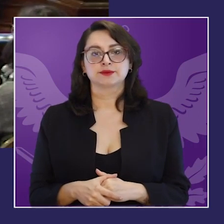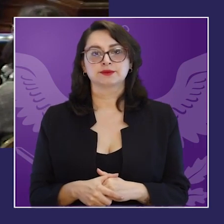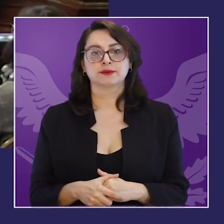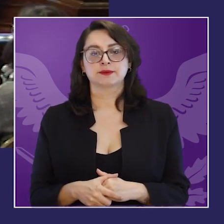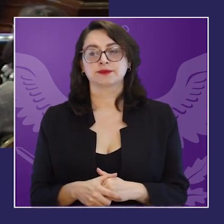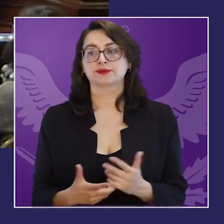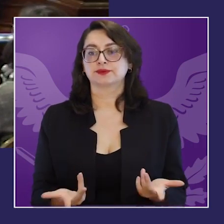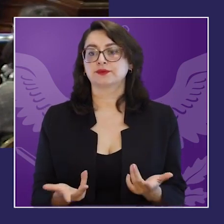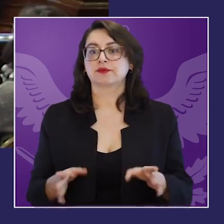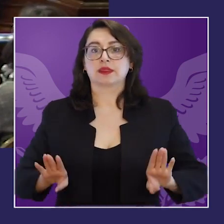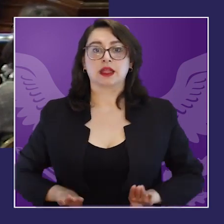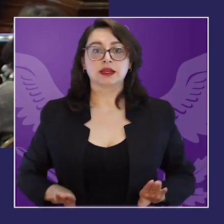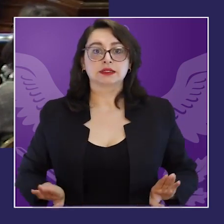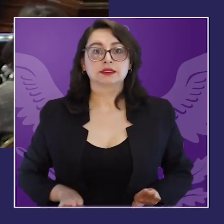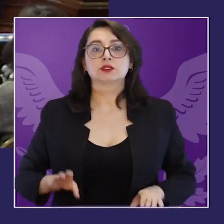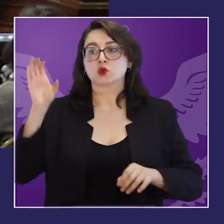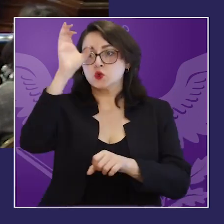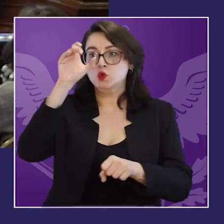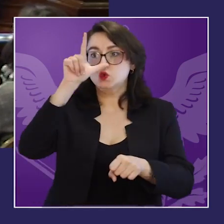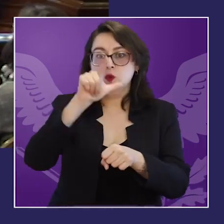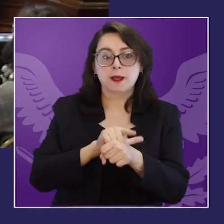Además, atendiendo al carácter